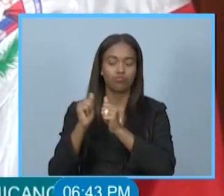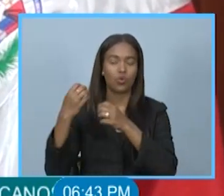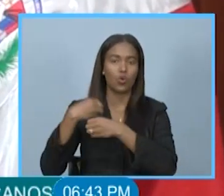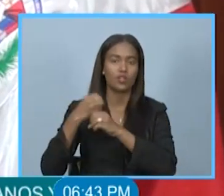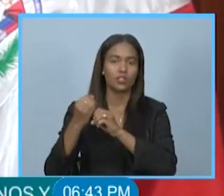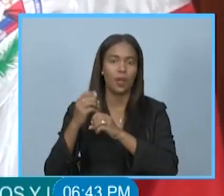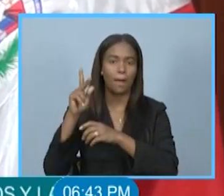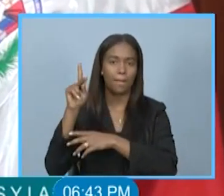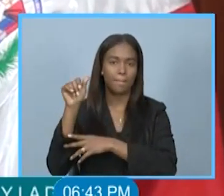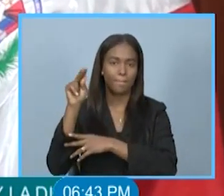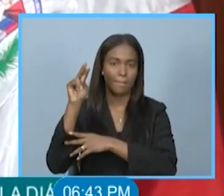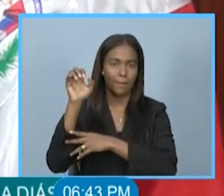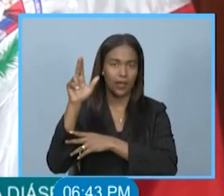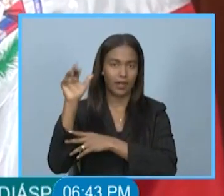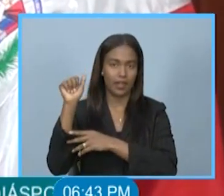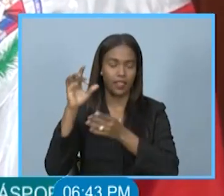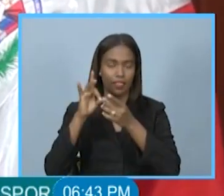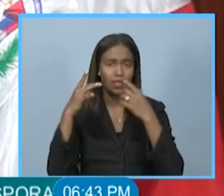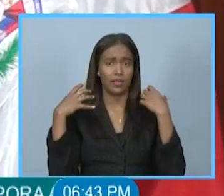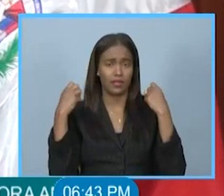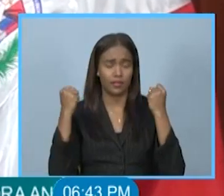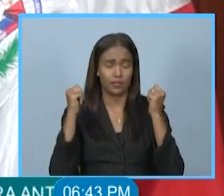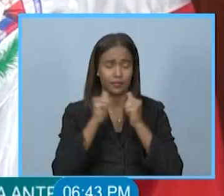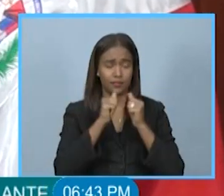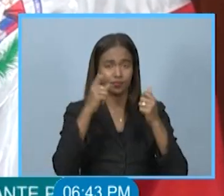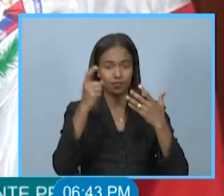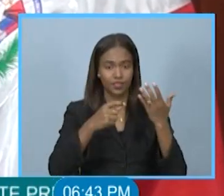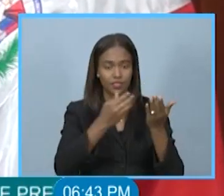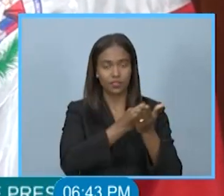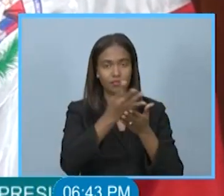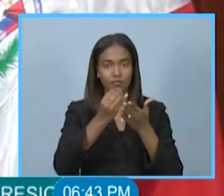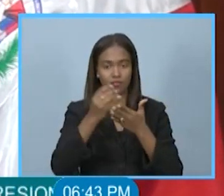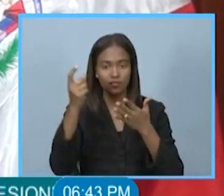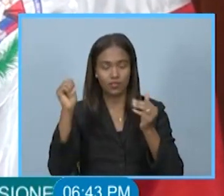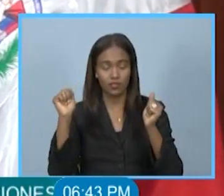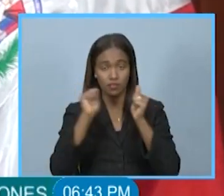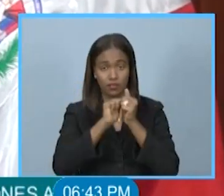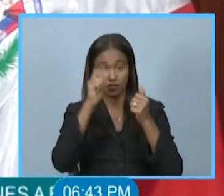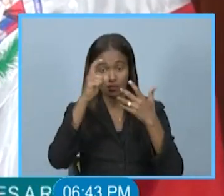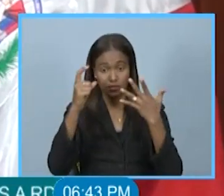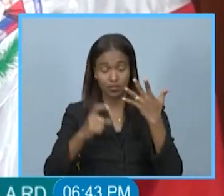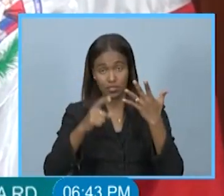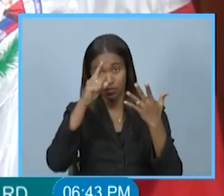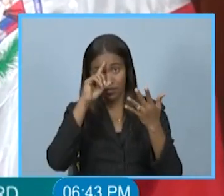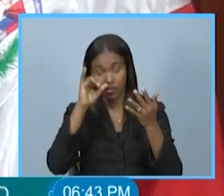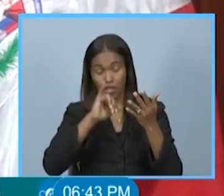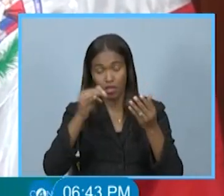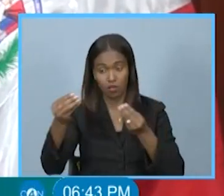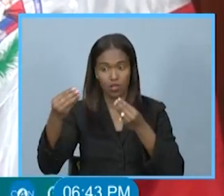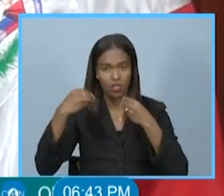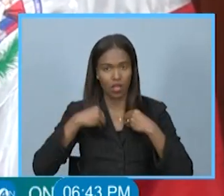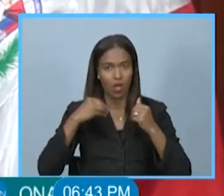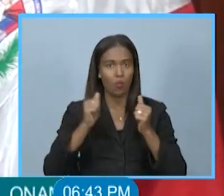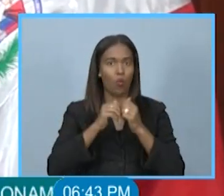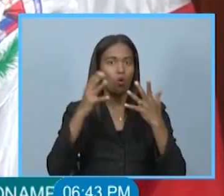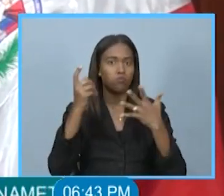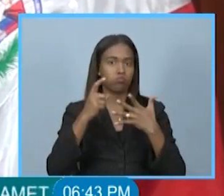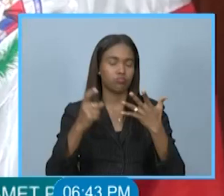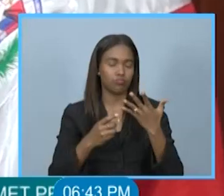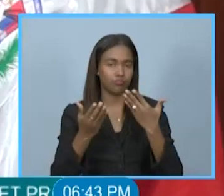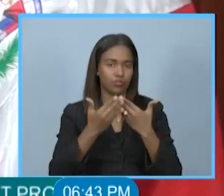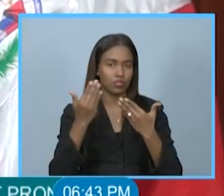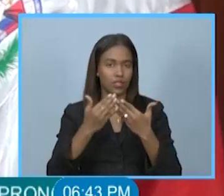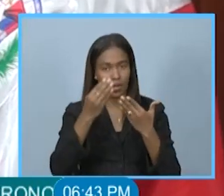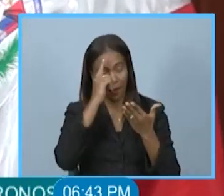Panamericana de la salud a través de un mecanismo de compras conjunta que nos ofrecen muchas facilidades entre